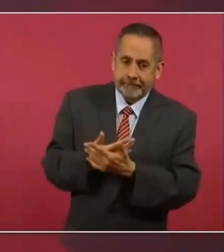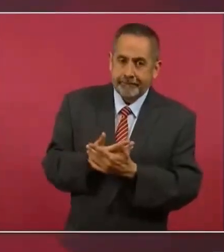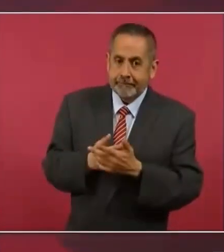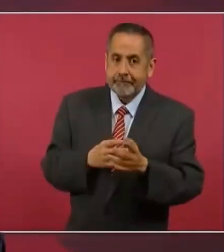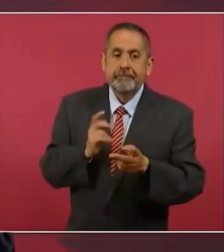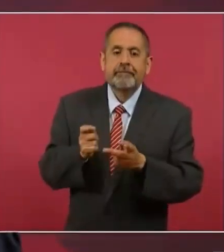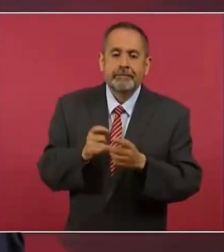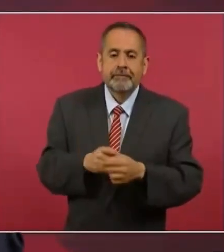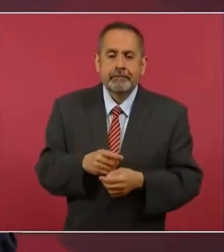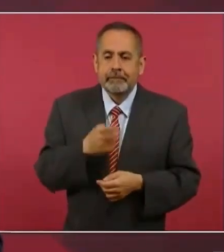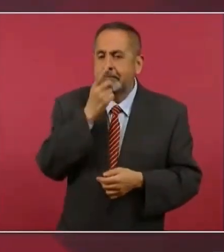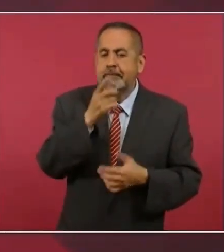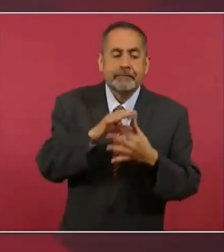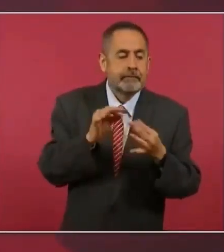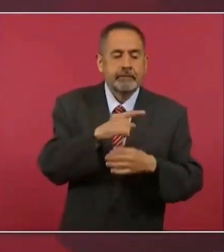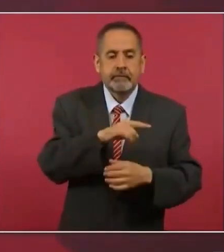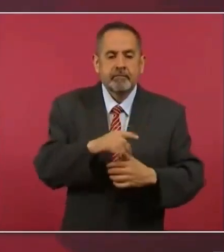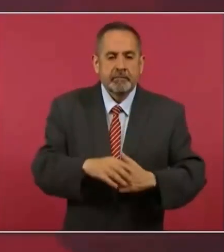¿y saben qué decían?